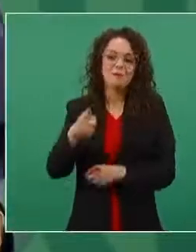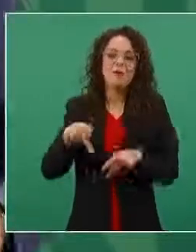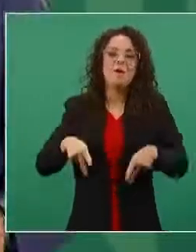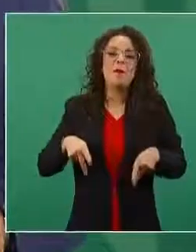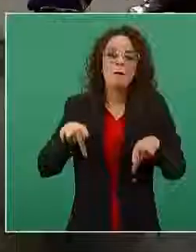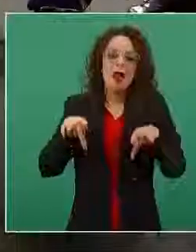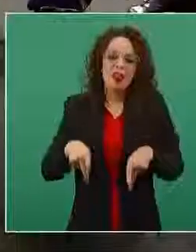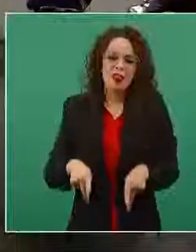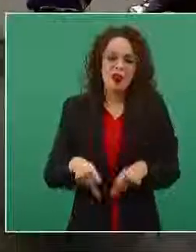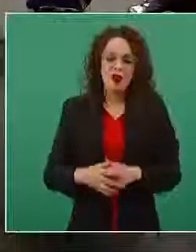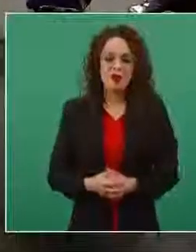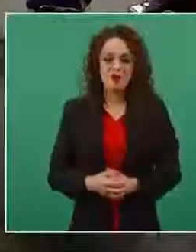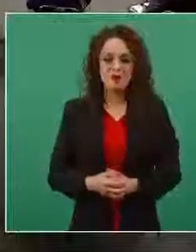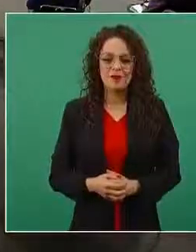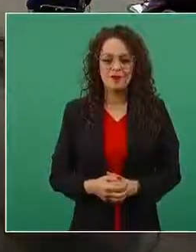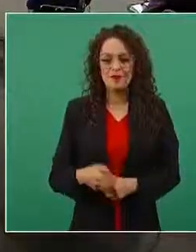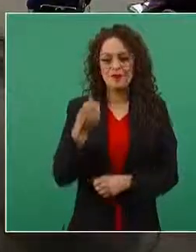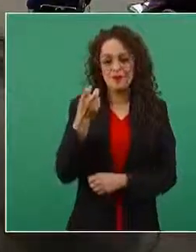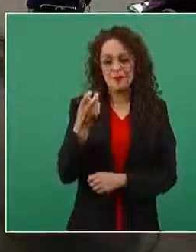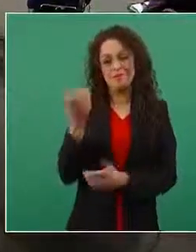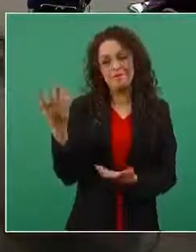Pero en fin, ese es Tampico.